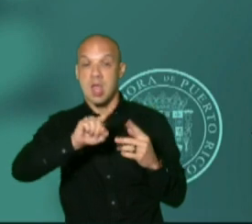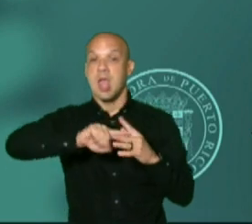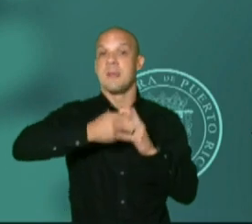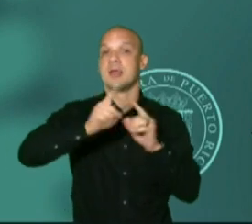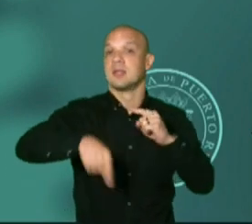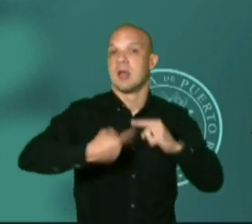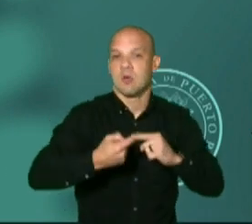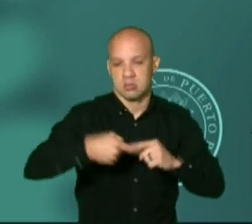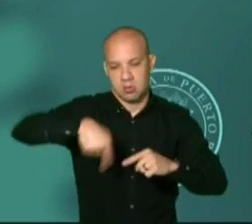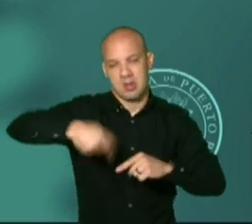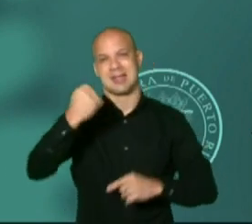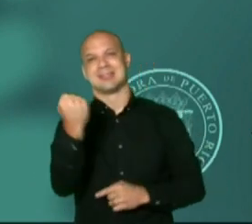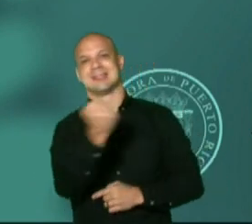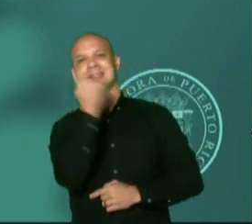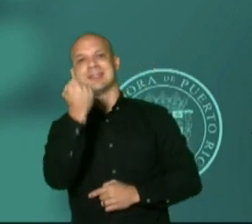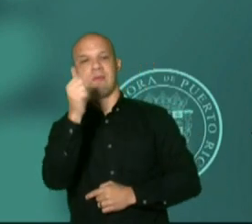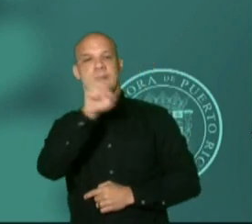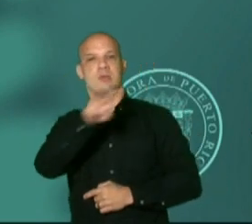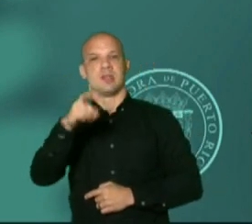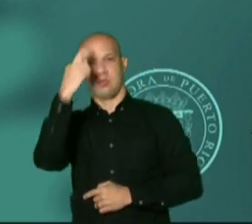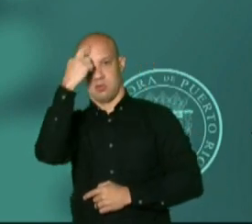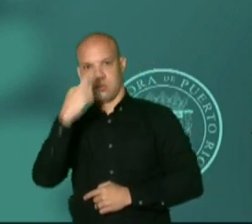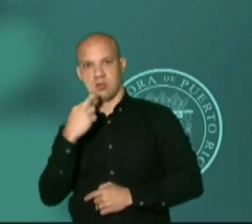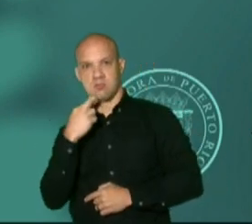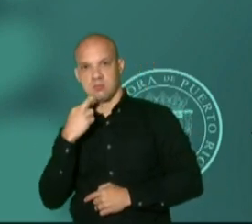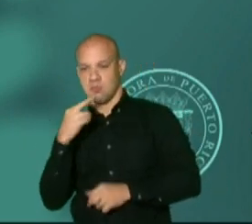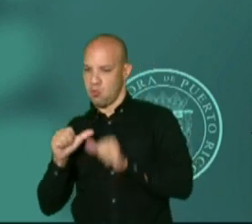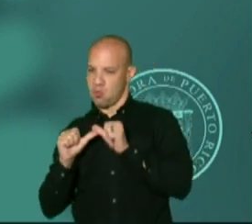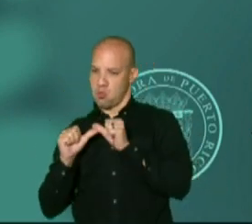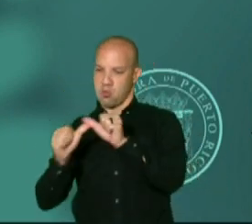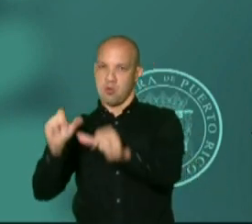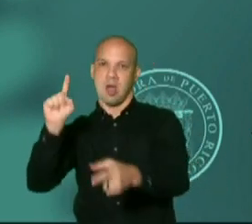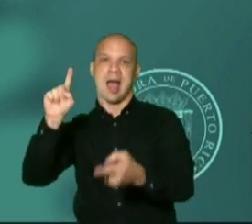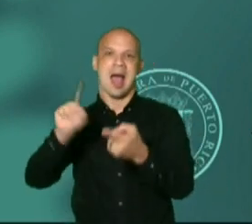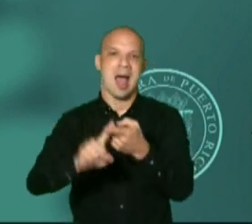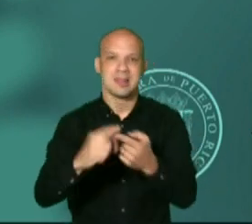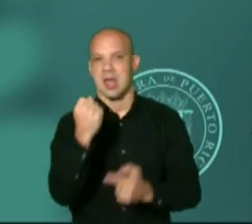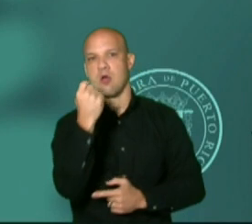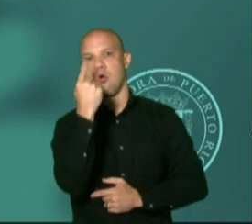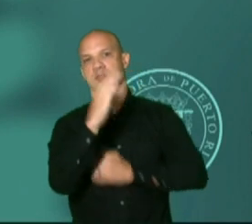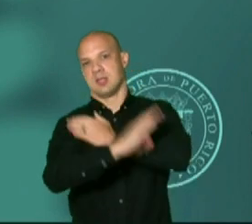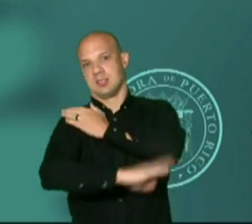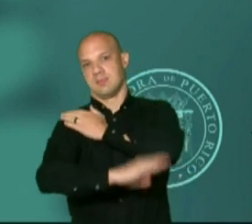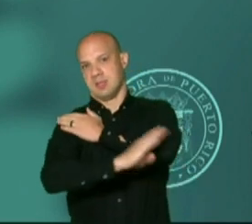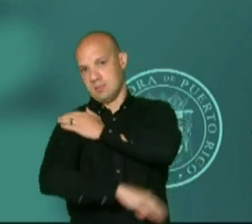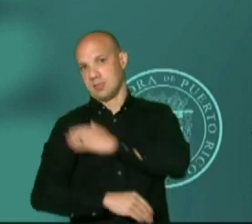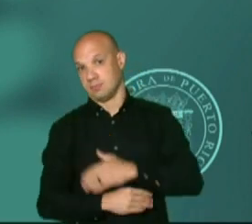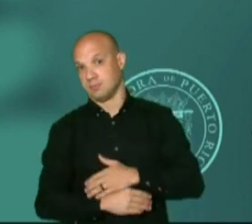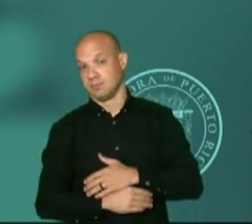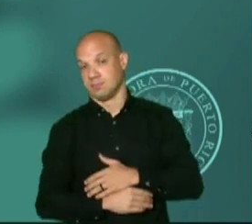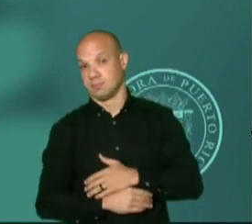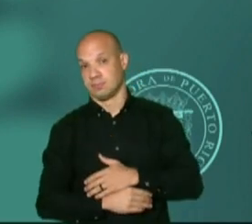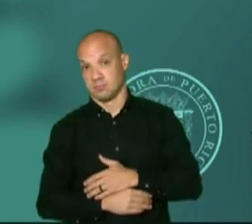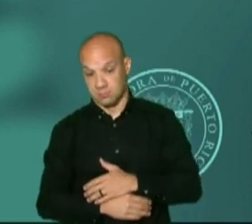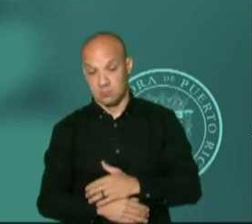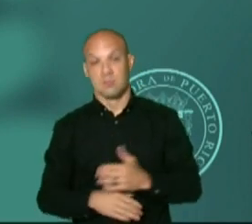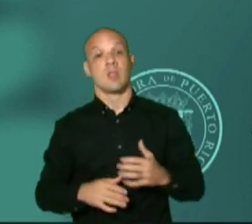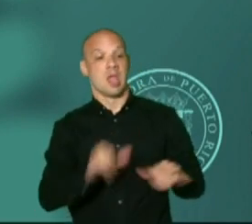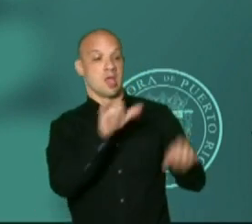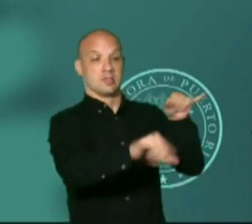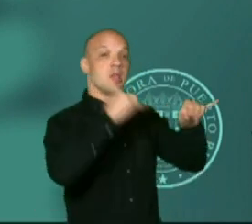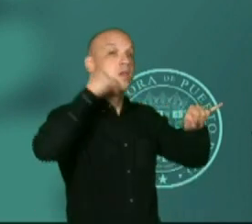este sábado, 22 de agosto, hasta el 11 de septiembre. El toque de queda continuará de 10